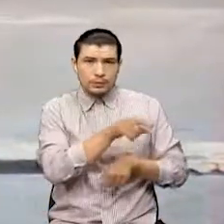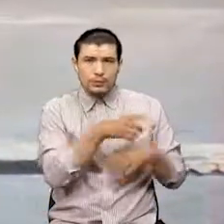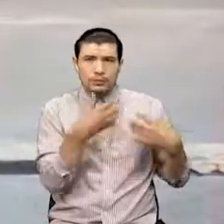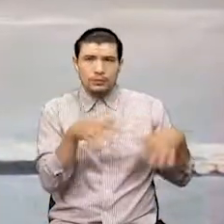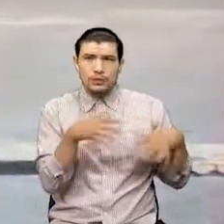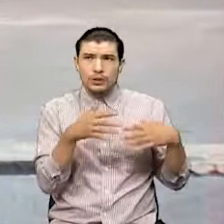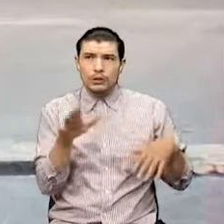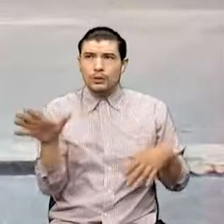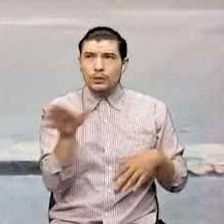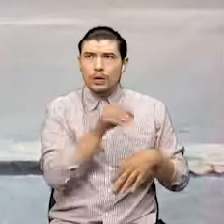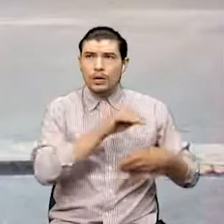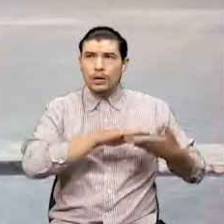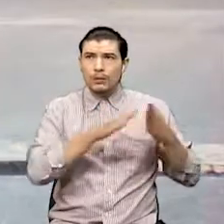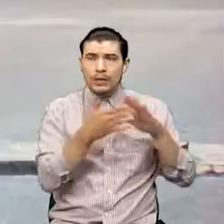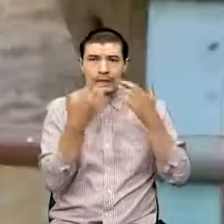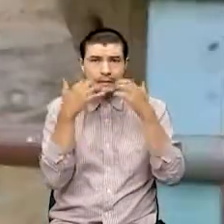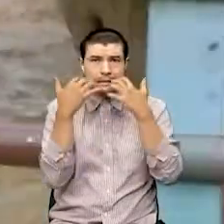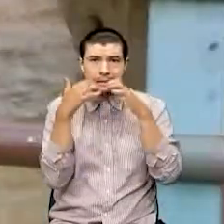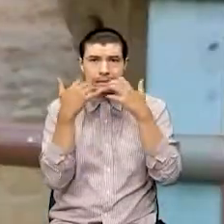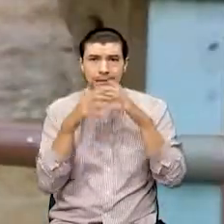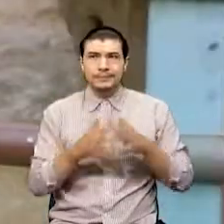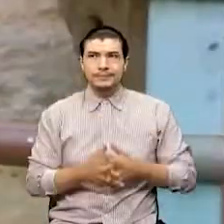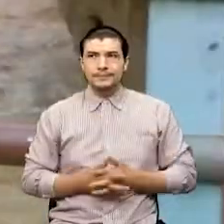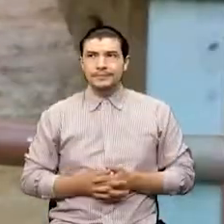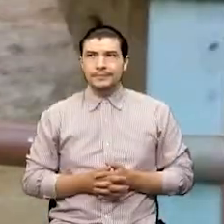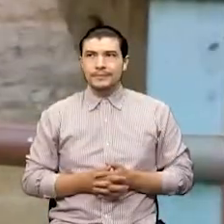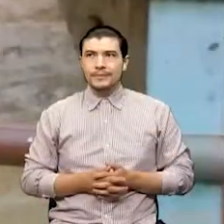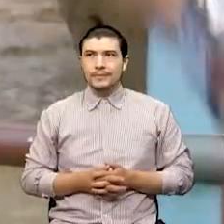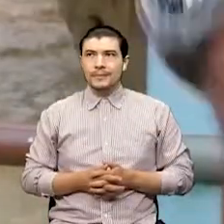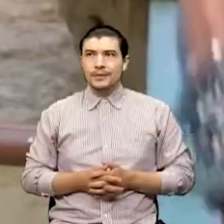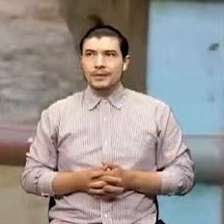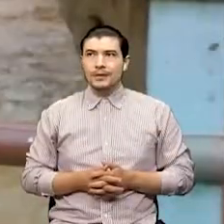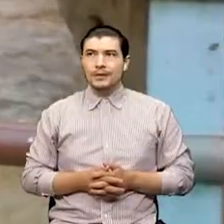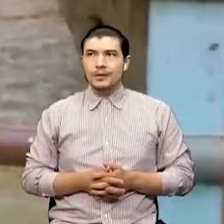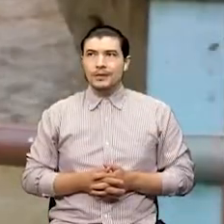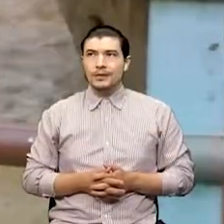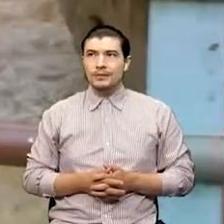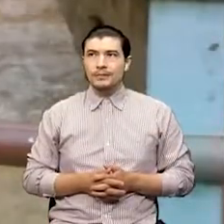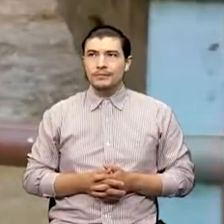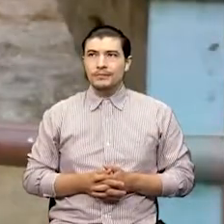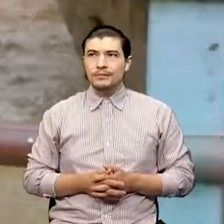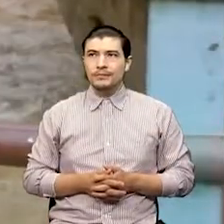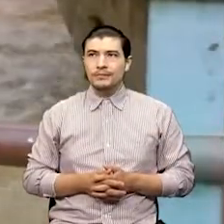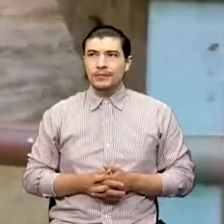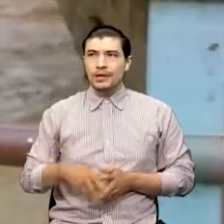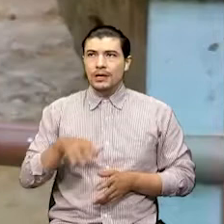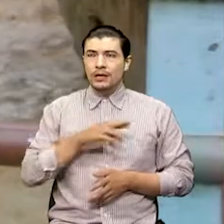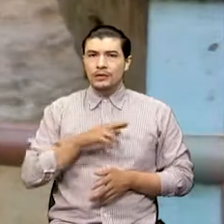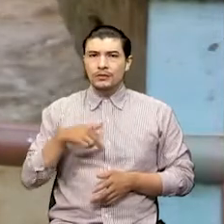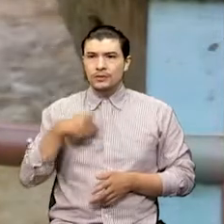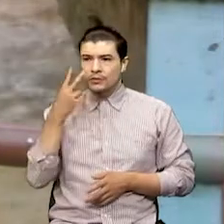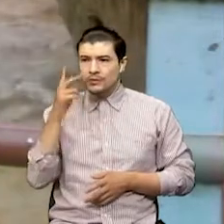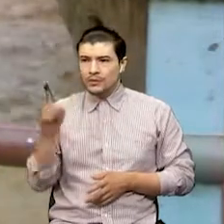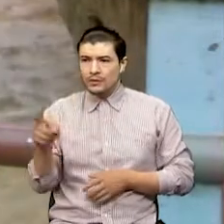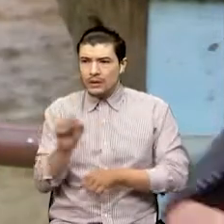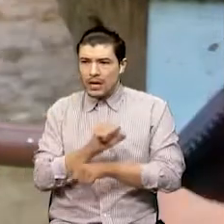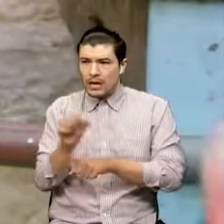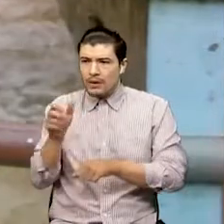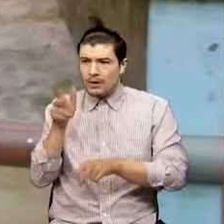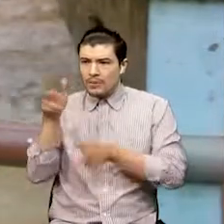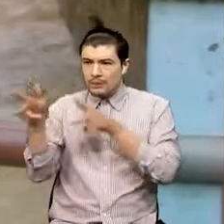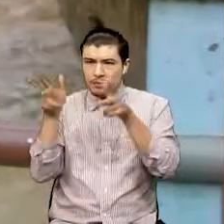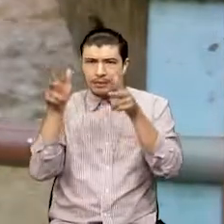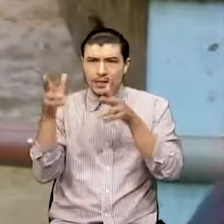de los habitantes del barrio. Tocó hablar por la chorote de la vaina de la educación de los carros hacia que bajaran el último